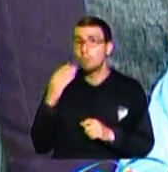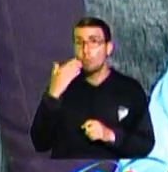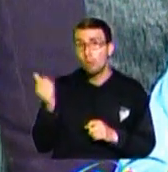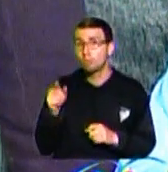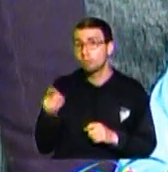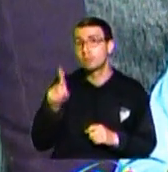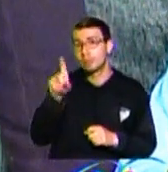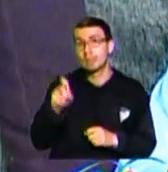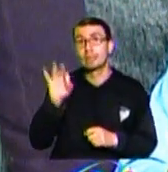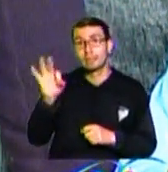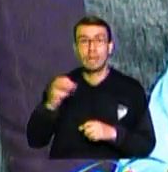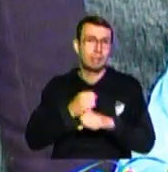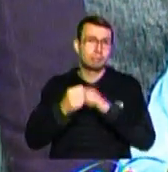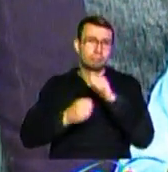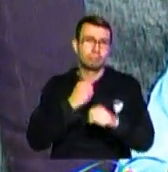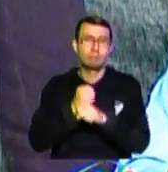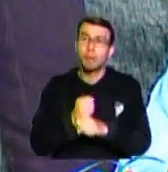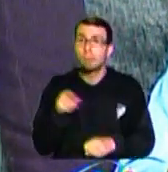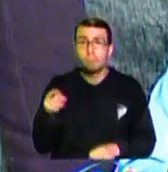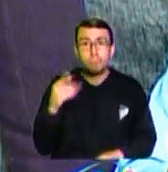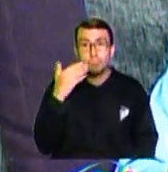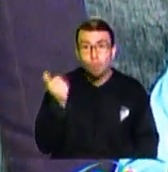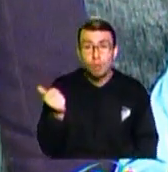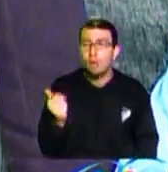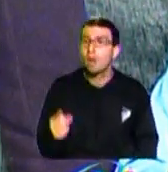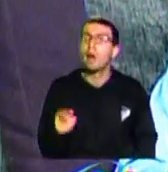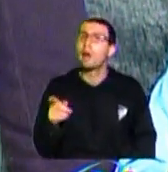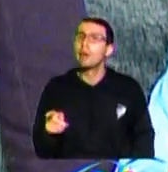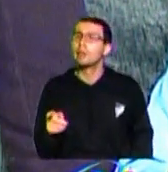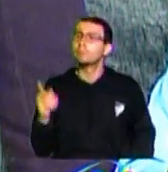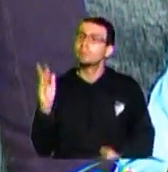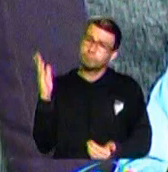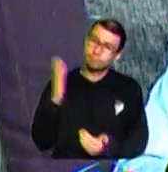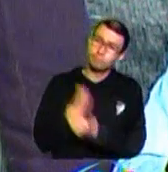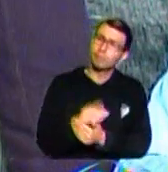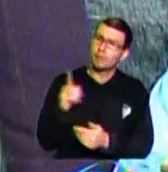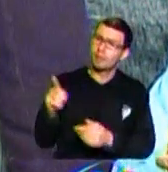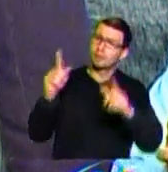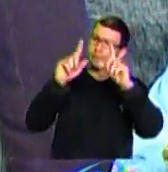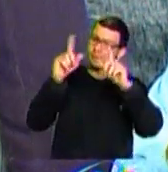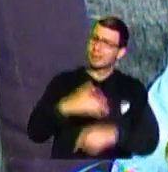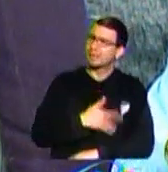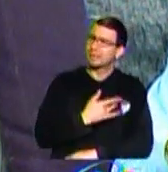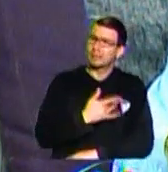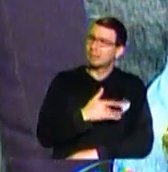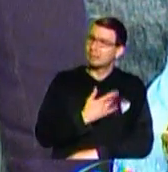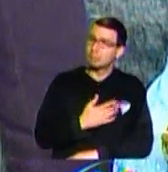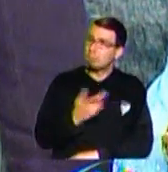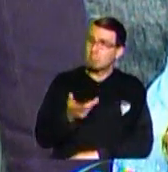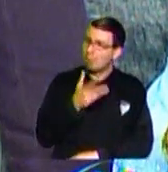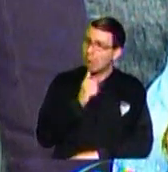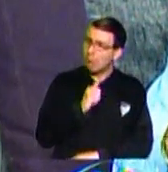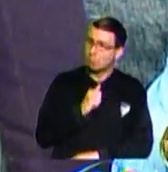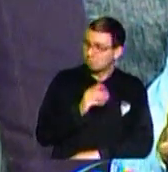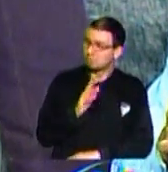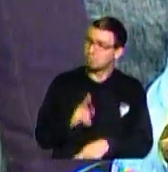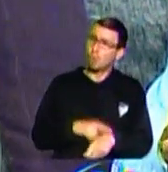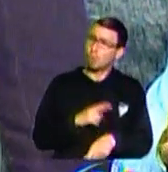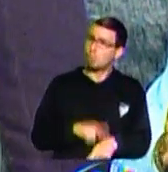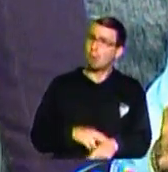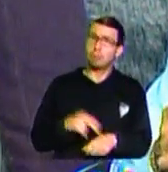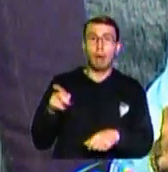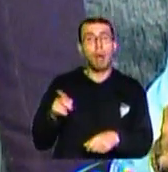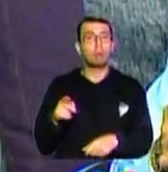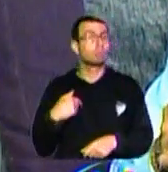años, se le realiza un examen, llega asintomática, aparentemente sana, yo vengo a que me haga un examen